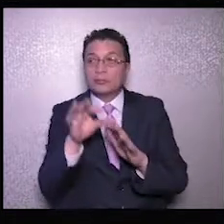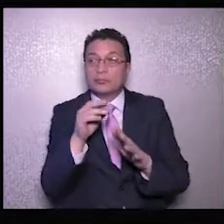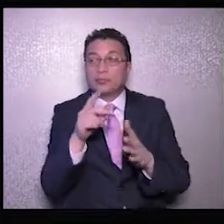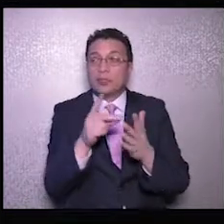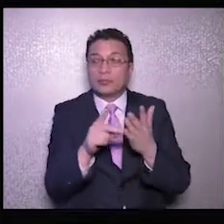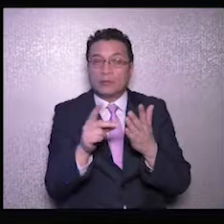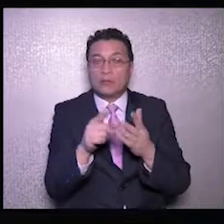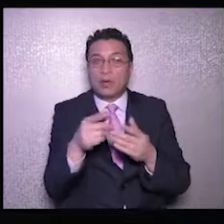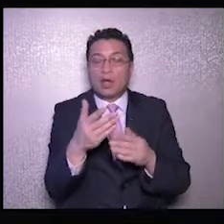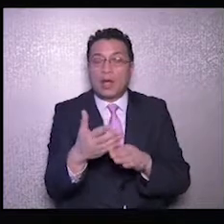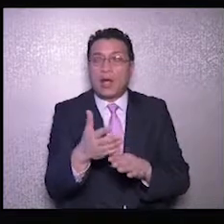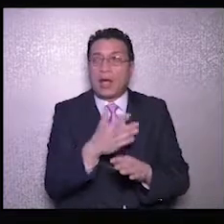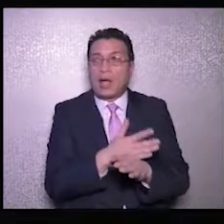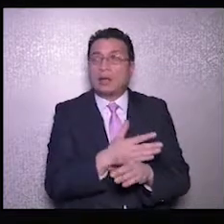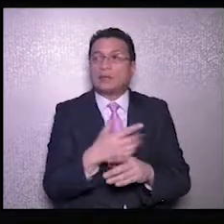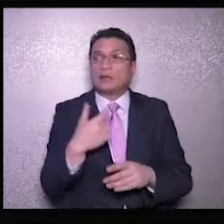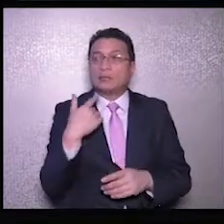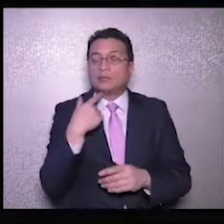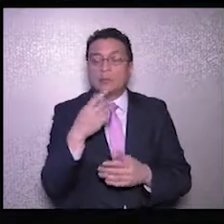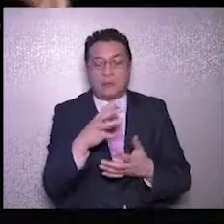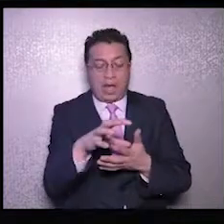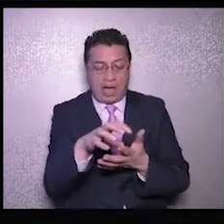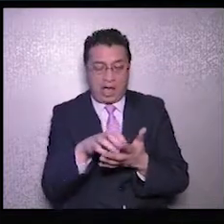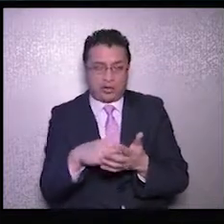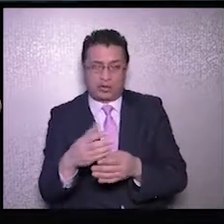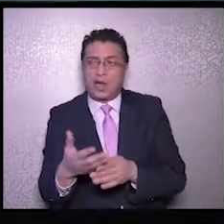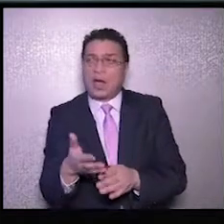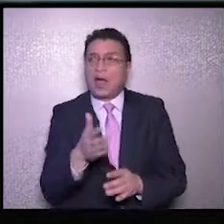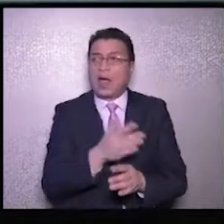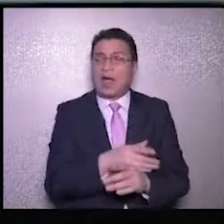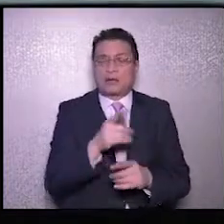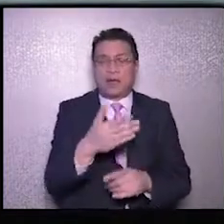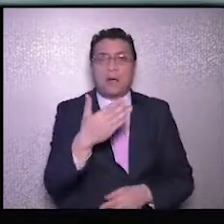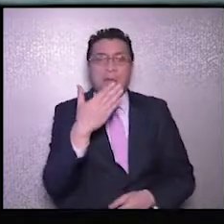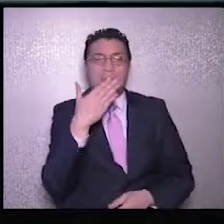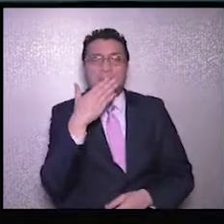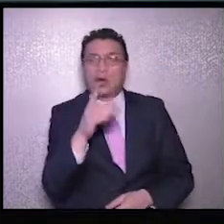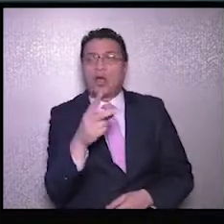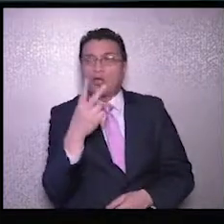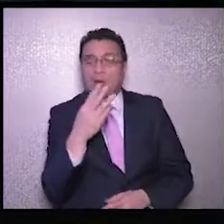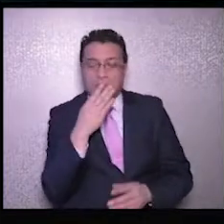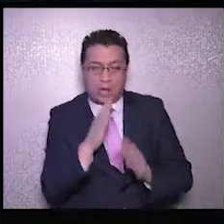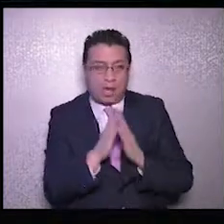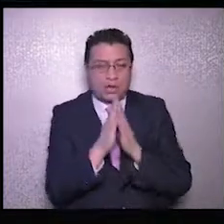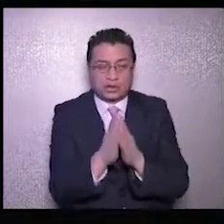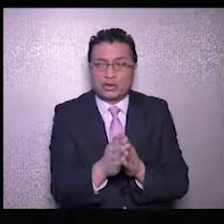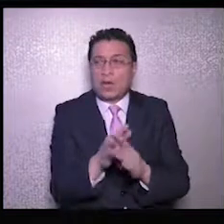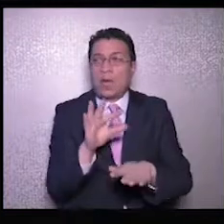se echó a perder, me estoy ahorrando un montón. Si esta cuestión se mejora con un par de consejos, un par de